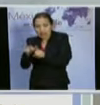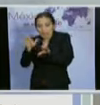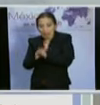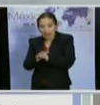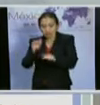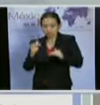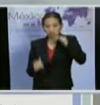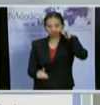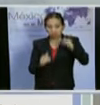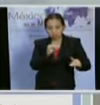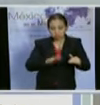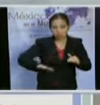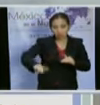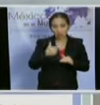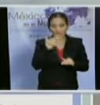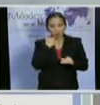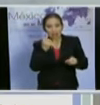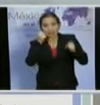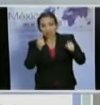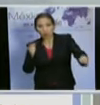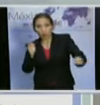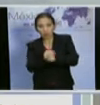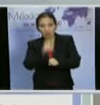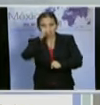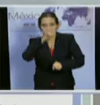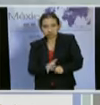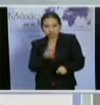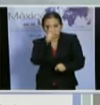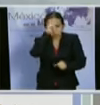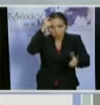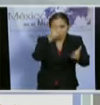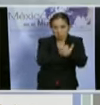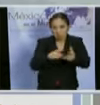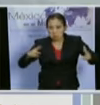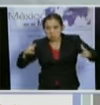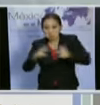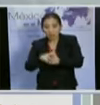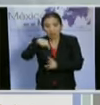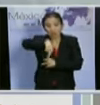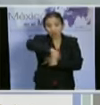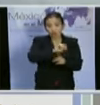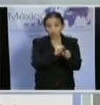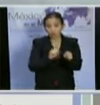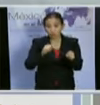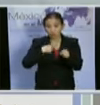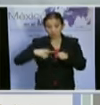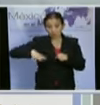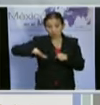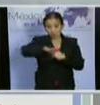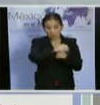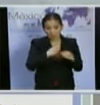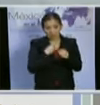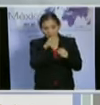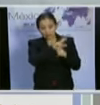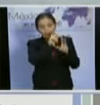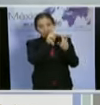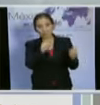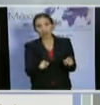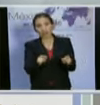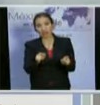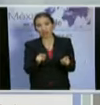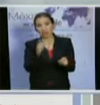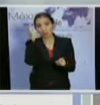más desiguales, más inseguras, más violentas, sociedades donde la vida en paz es